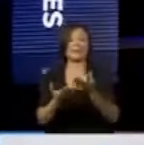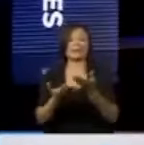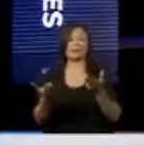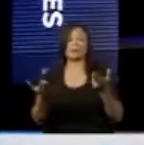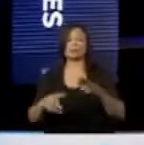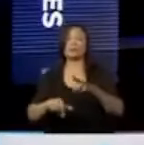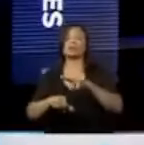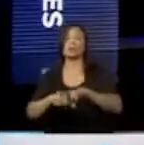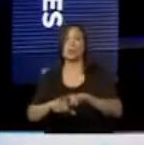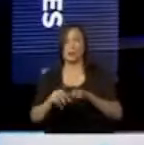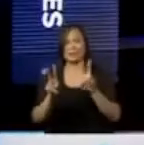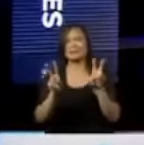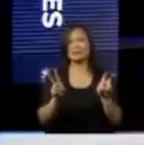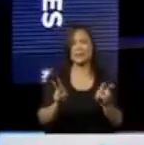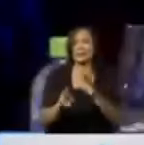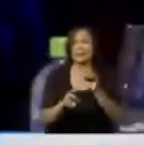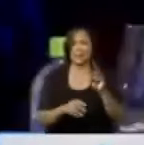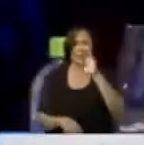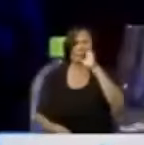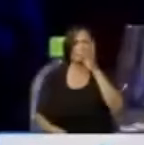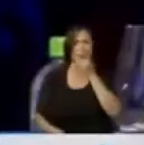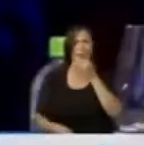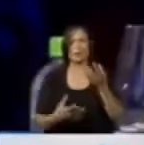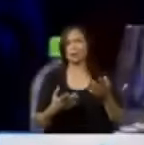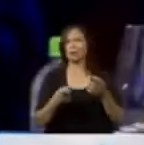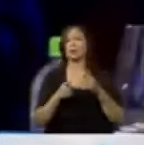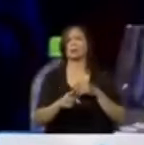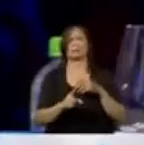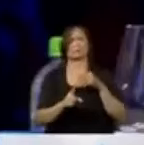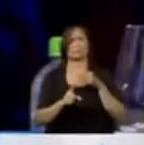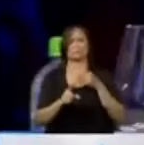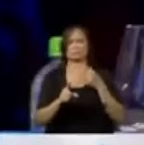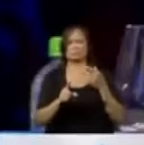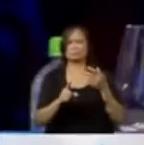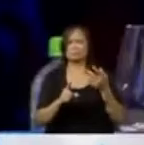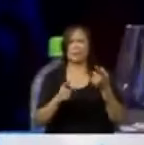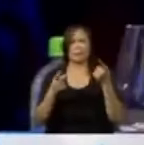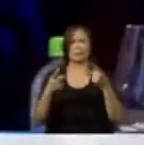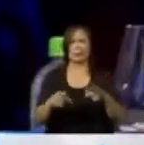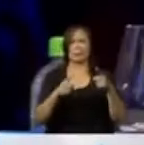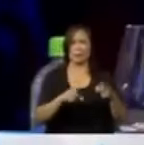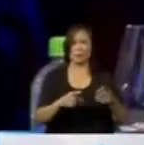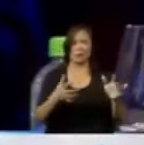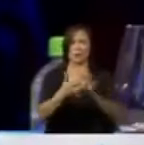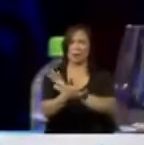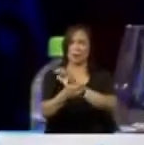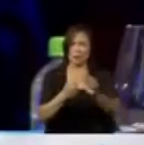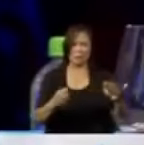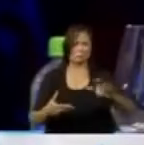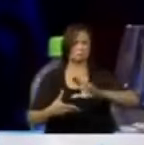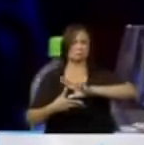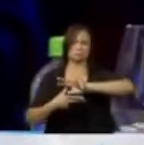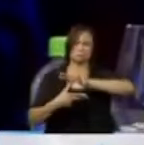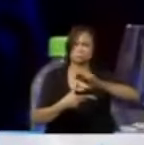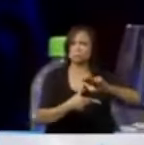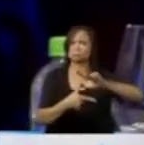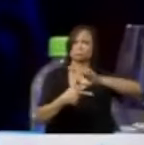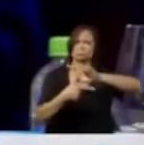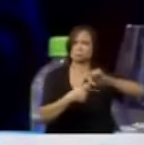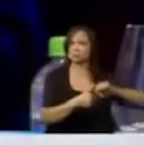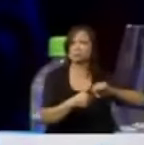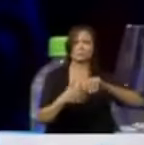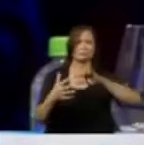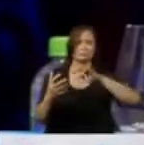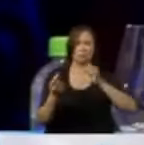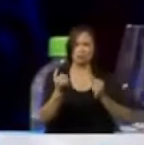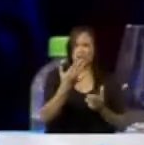naturales. Históricamente, República Dominicana se ha visto afectado o afectada por desastres naturales de diversa índole